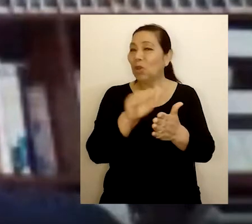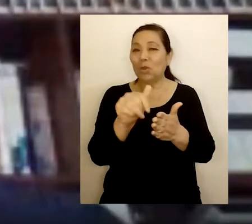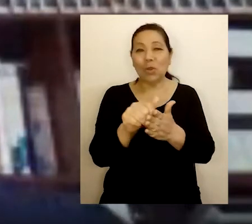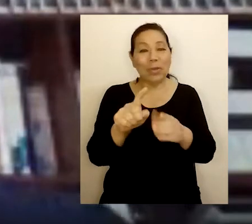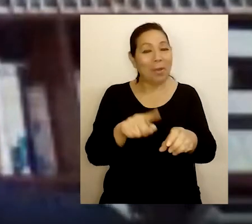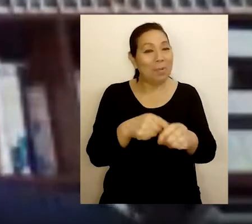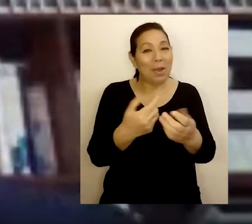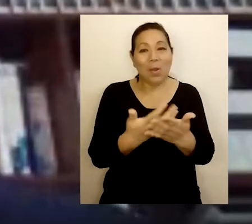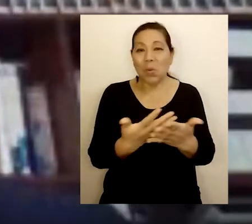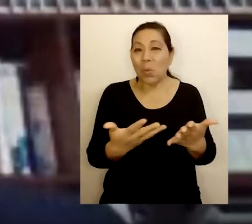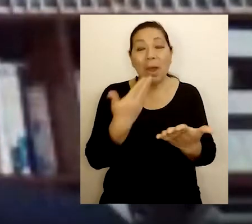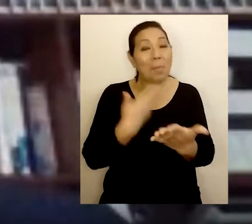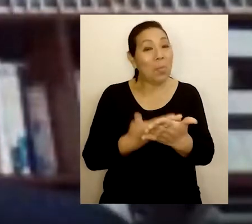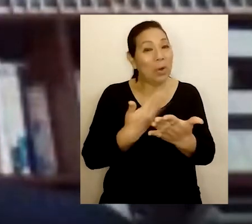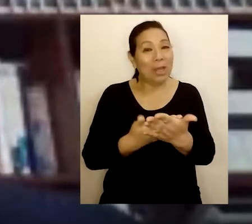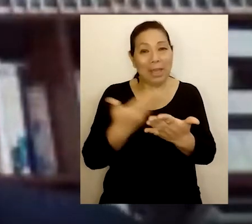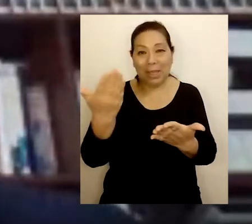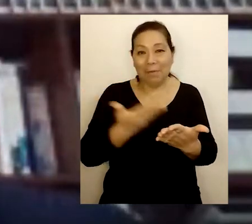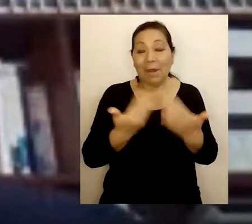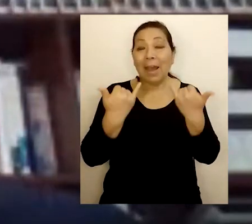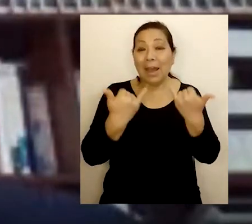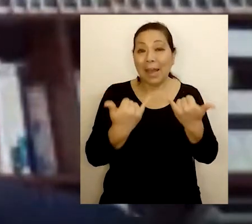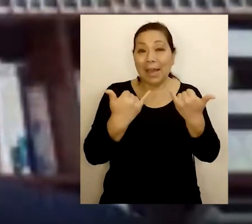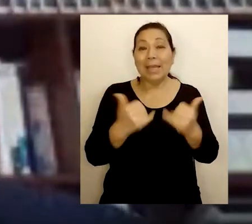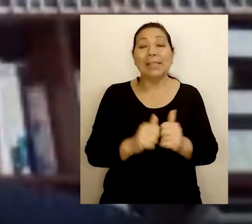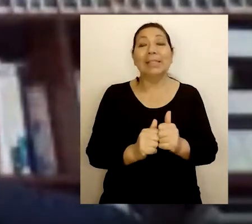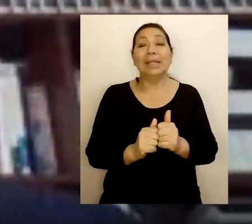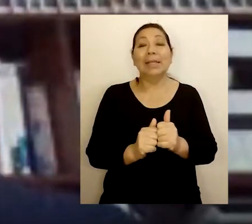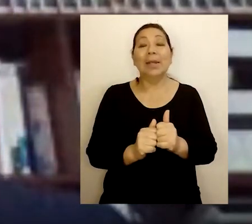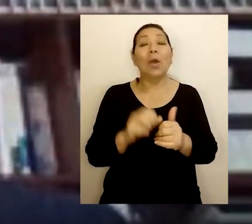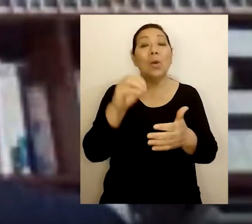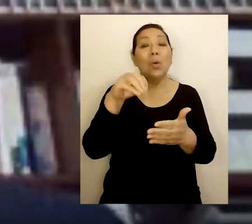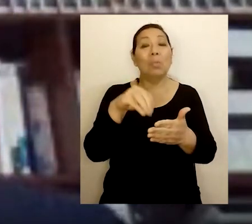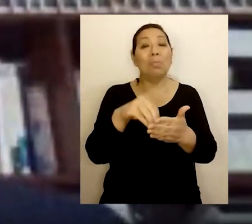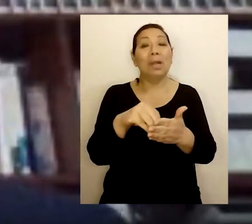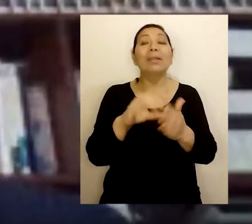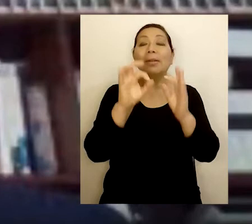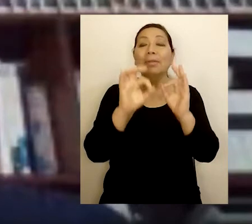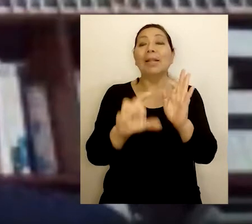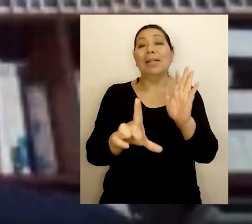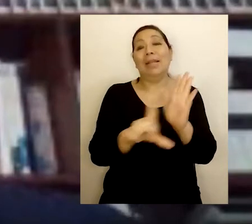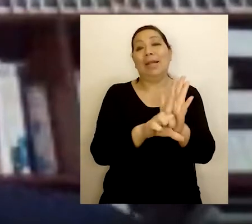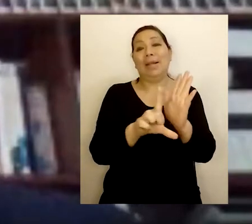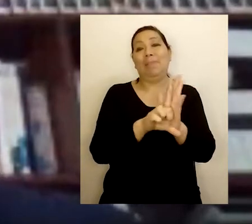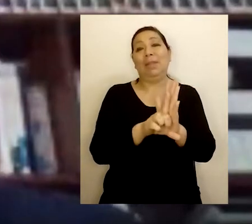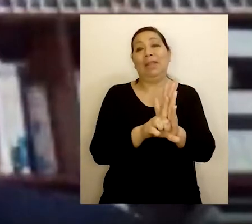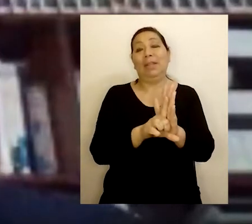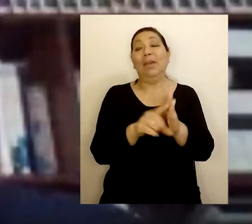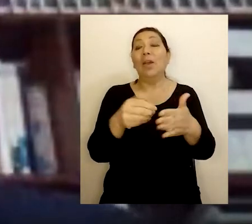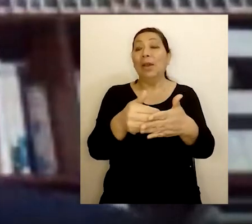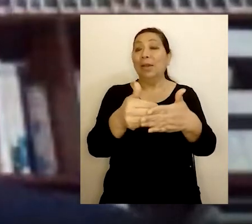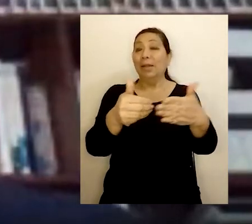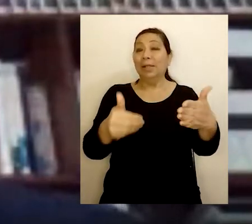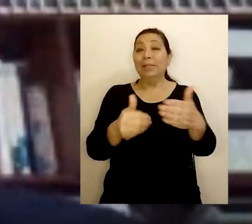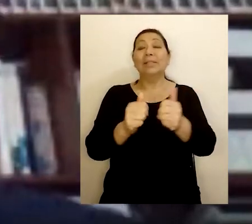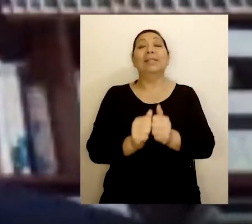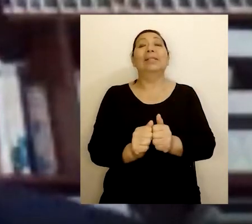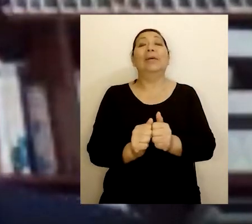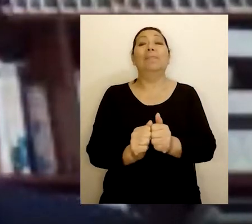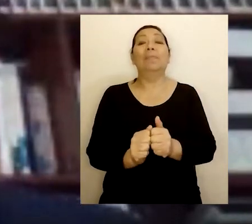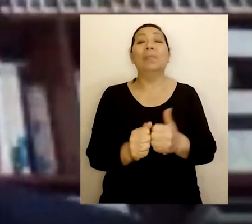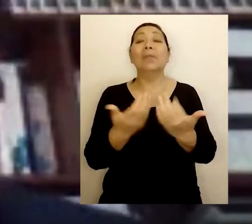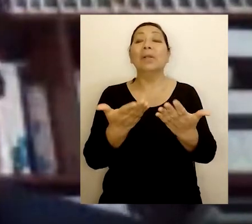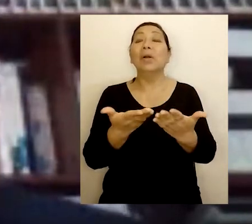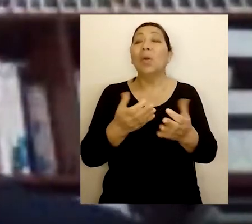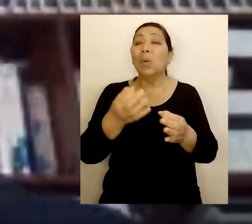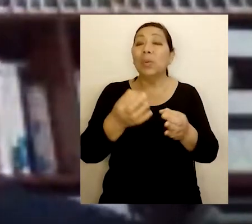vez que no existe prueba idónea que estos actos se hayan cumplido válidamente. Los antecedentes contenidos